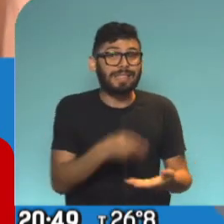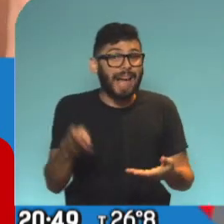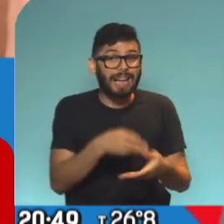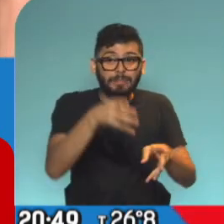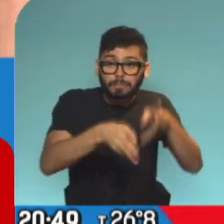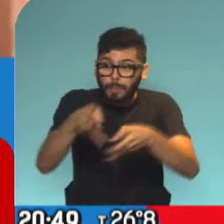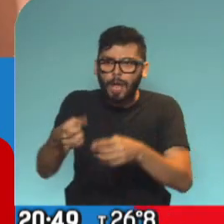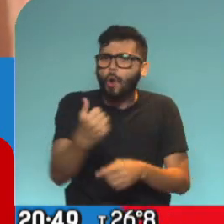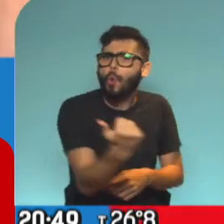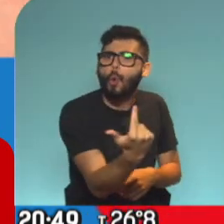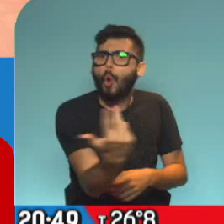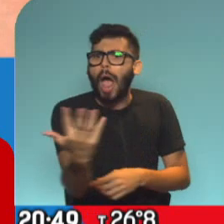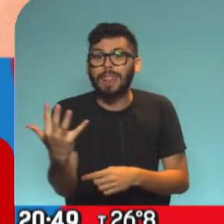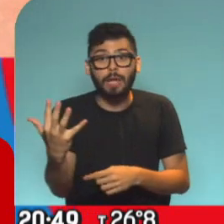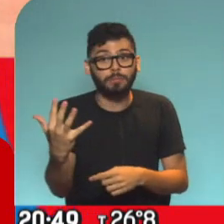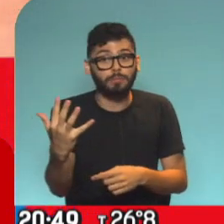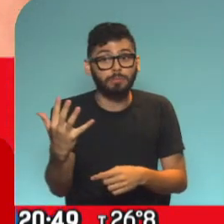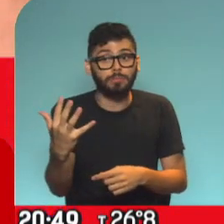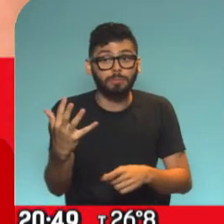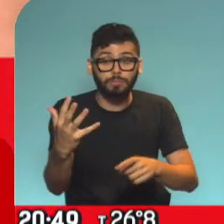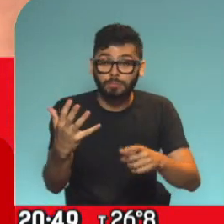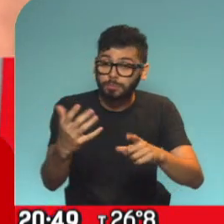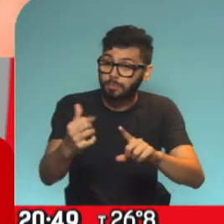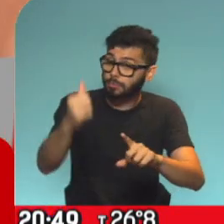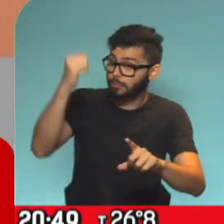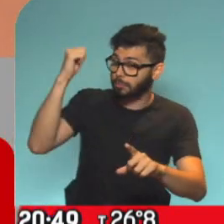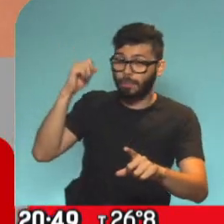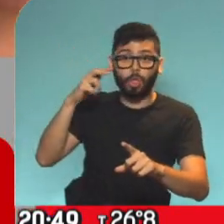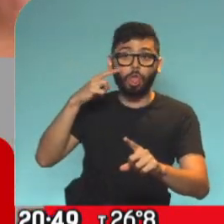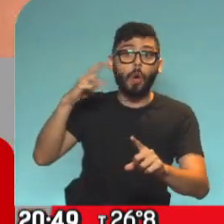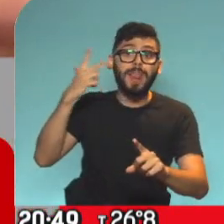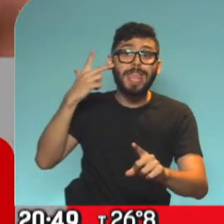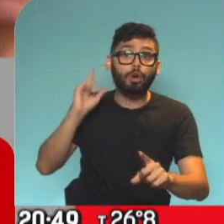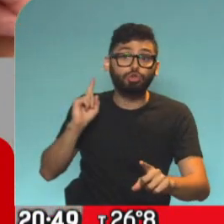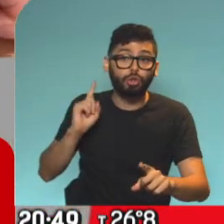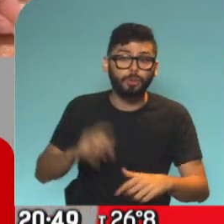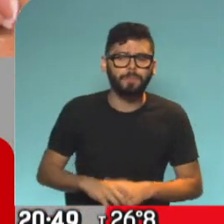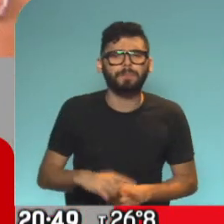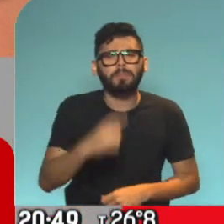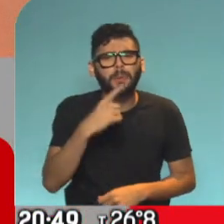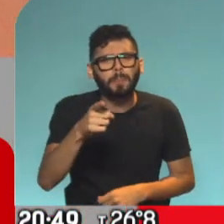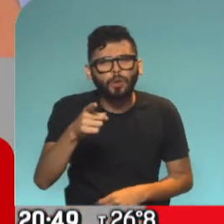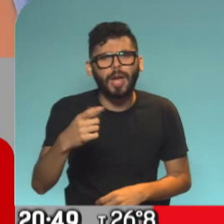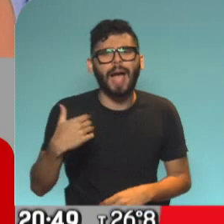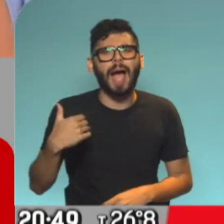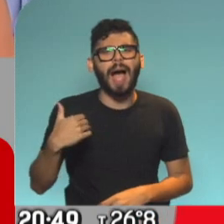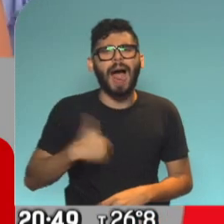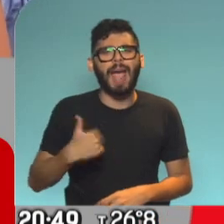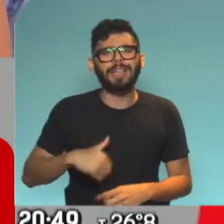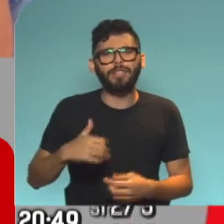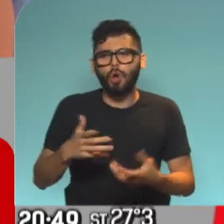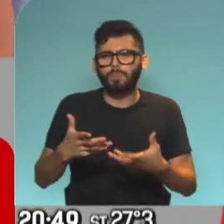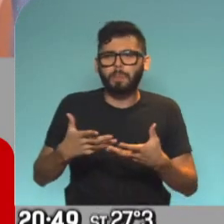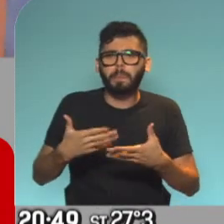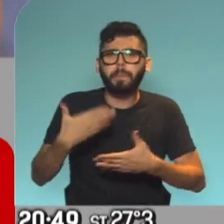se utilizan hoy, hay que ir a registros del 2018. ¿Cuáles son los parámetros del crecimiento de la Argentina para este